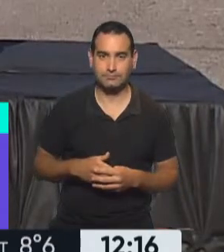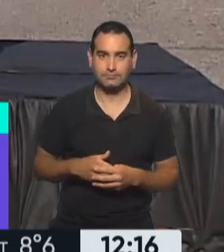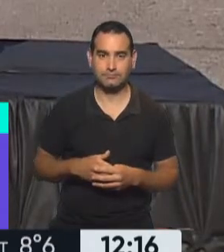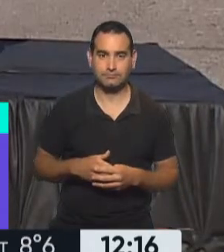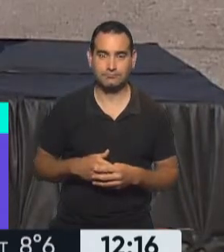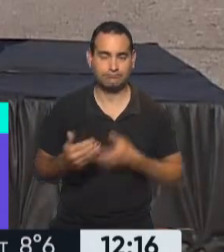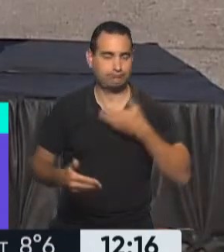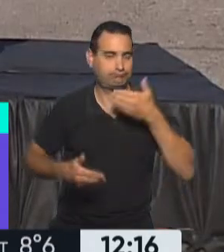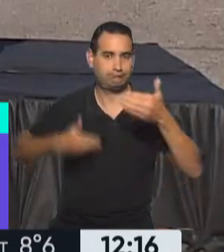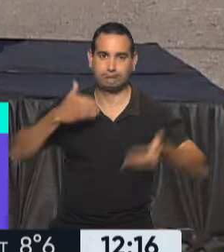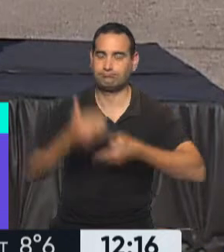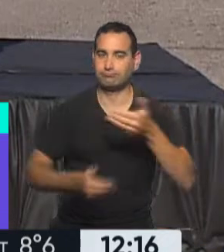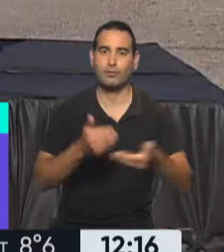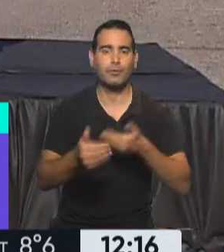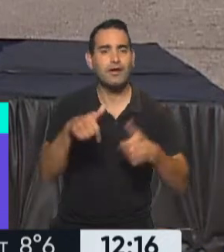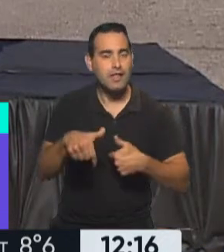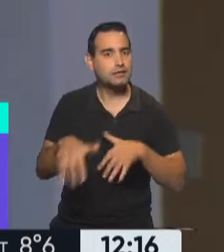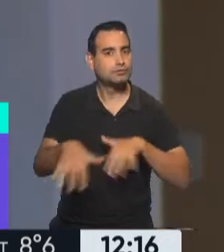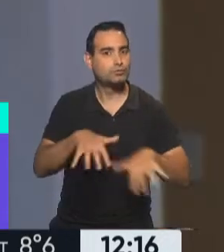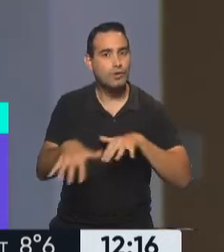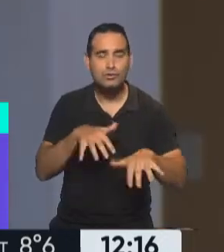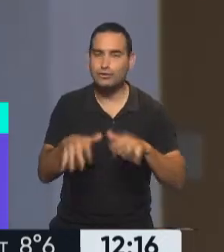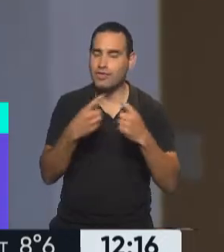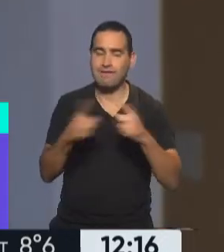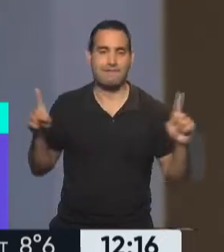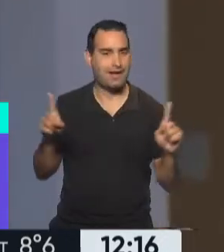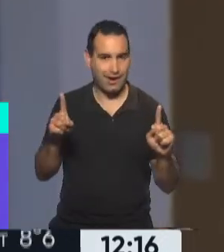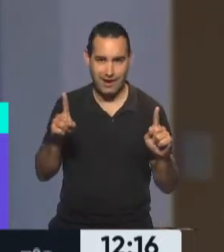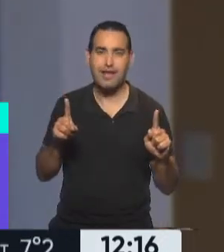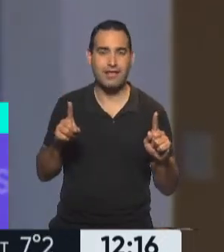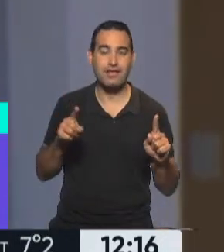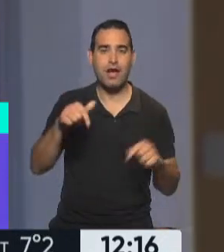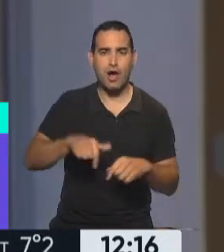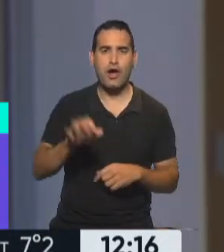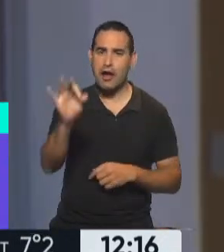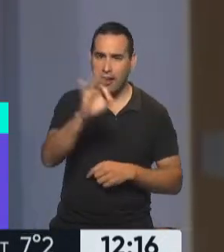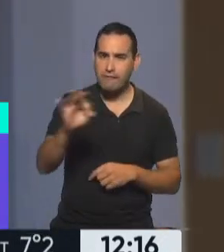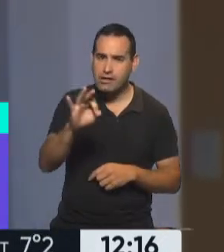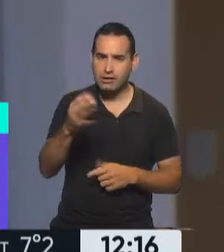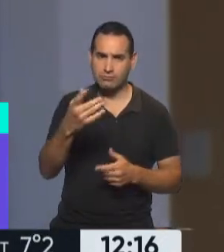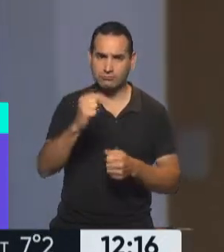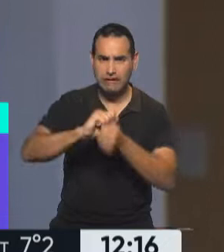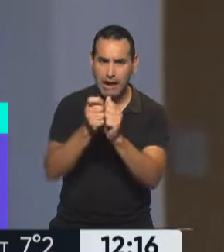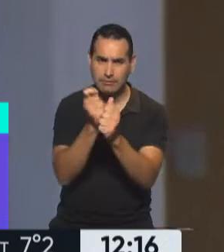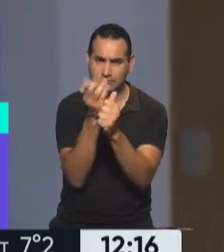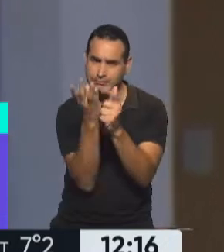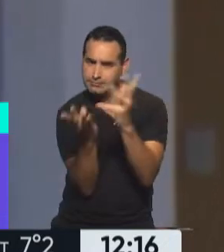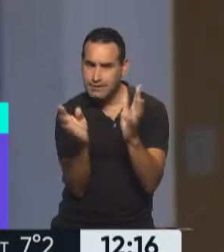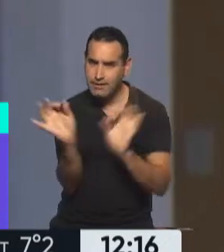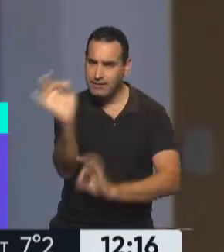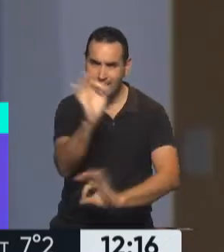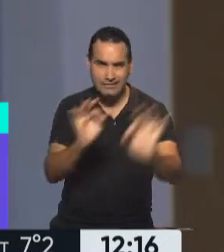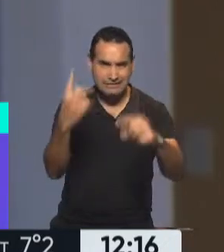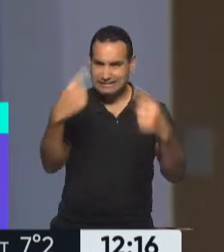gigantesco es una situación distinta recibir al virus con sus variantes pero saber